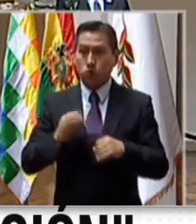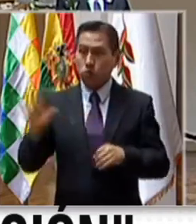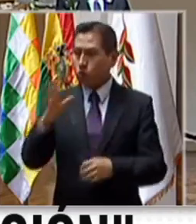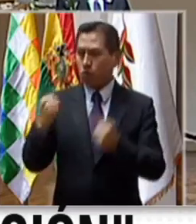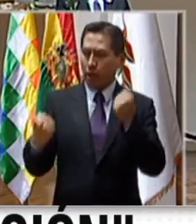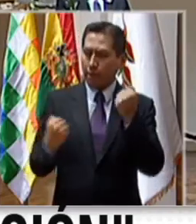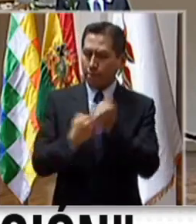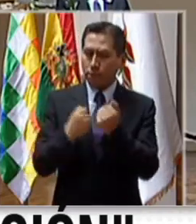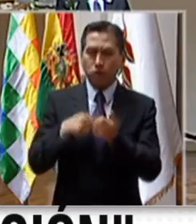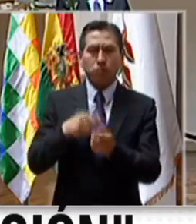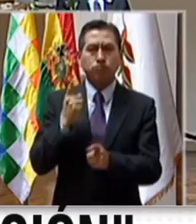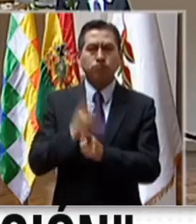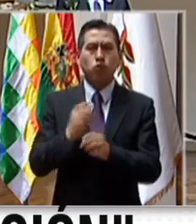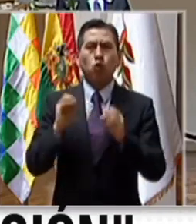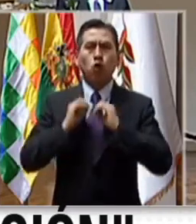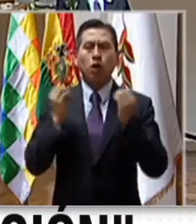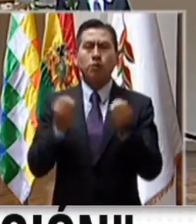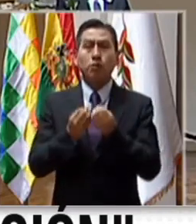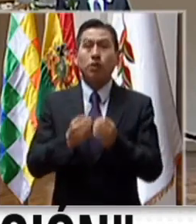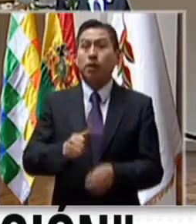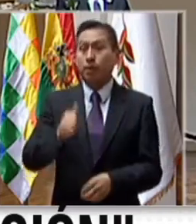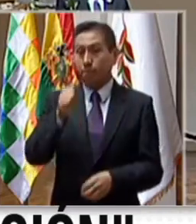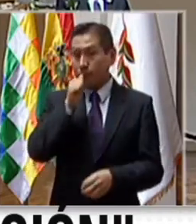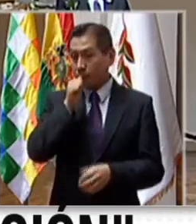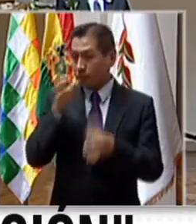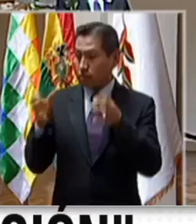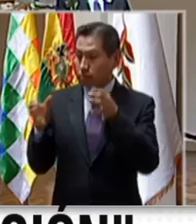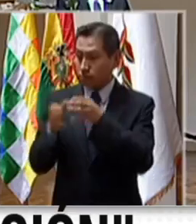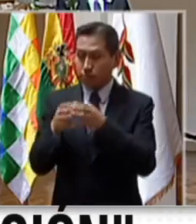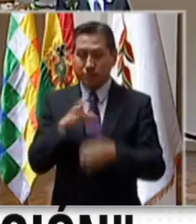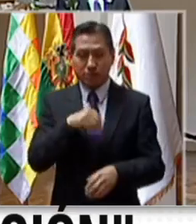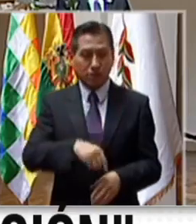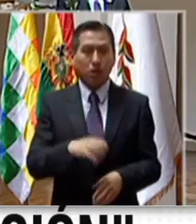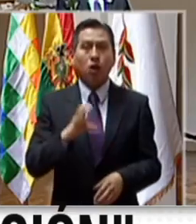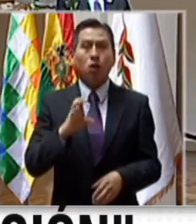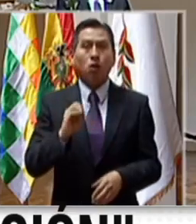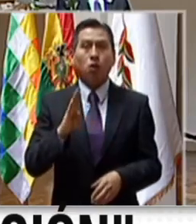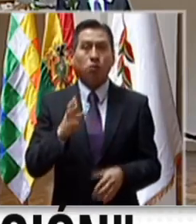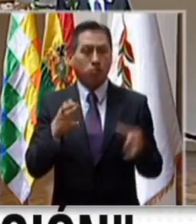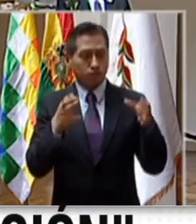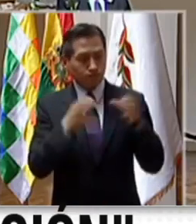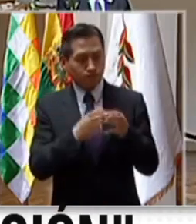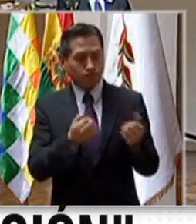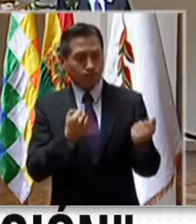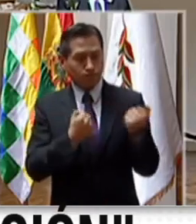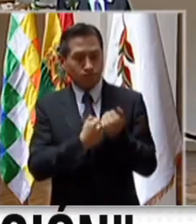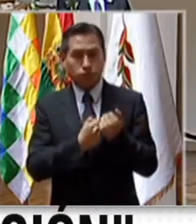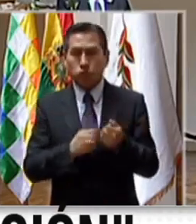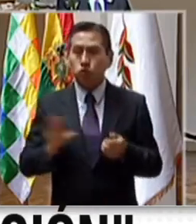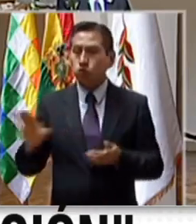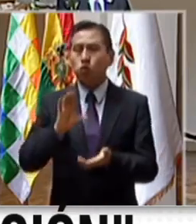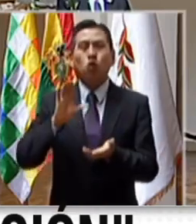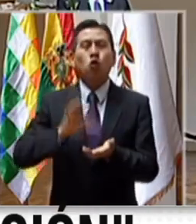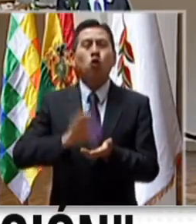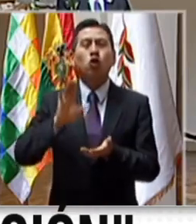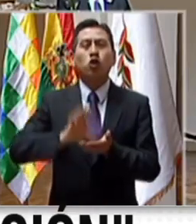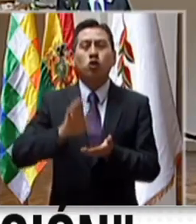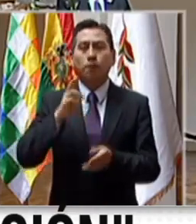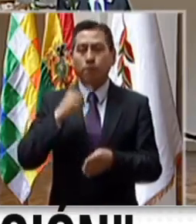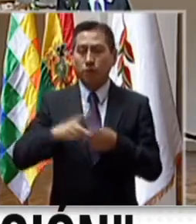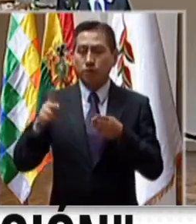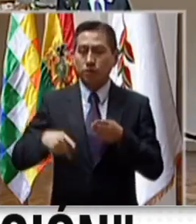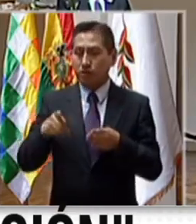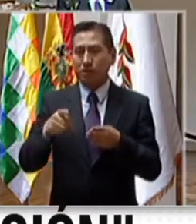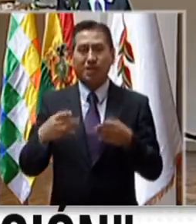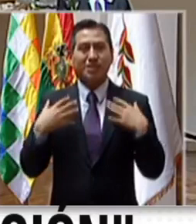cooperación, con el sector privado y la Central Obrera Boliviana, con los colegios de profesionales del sector